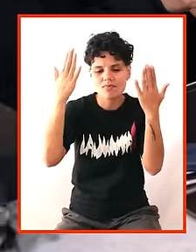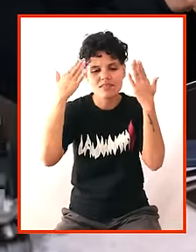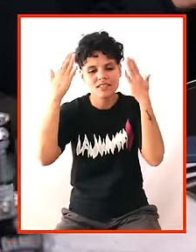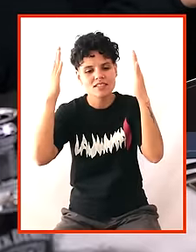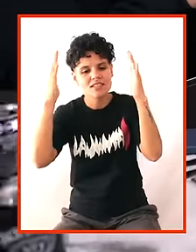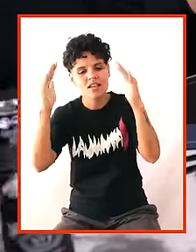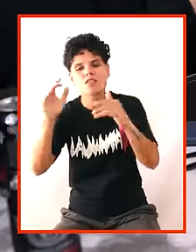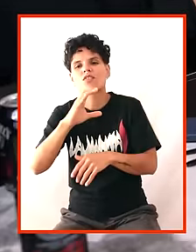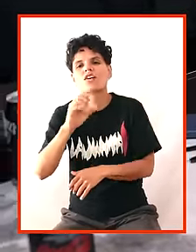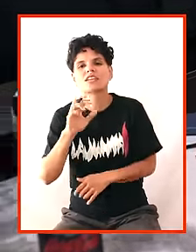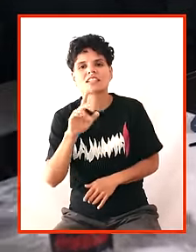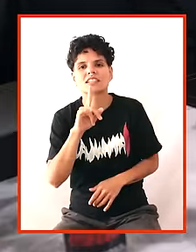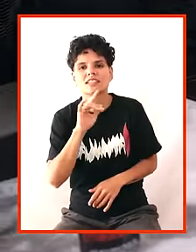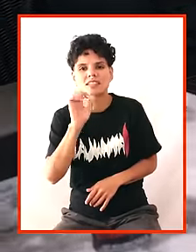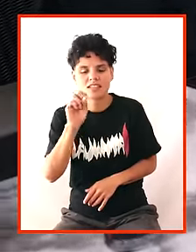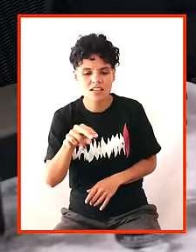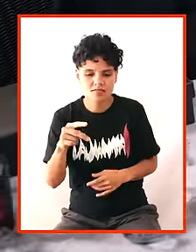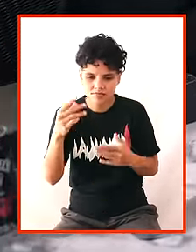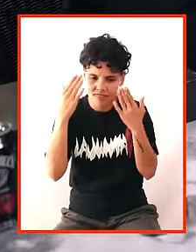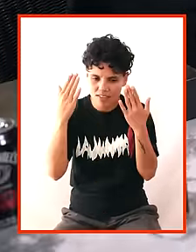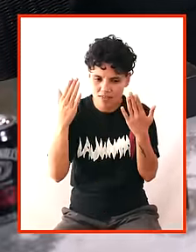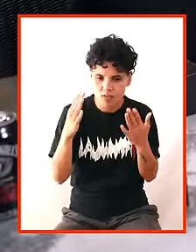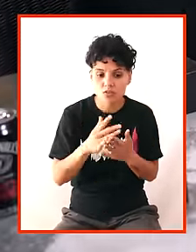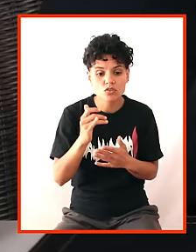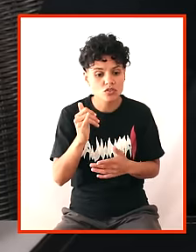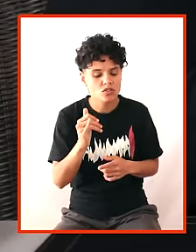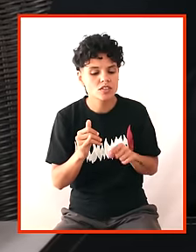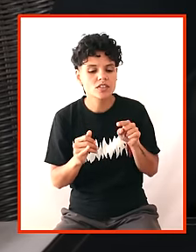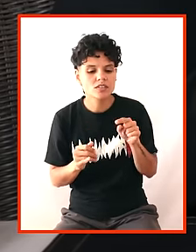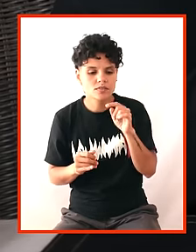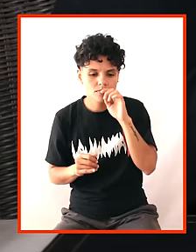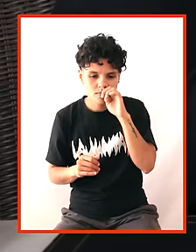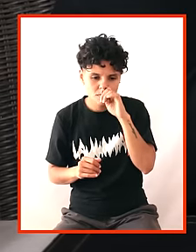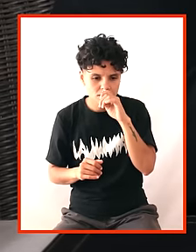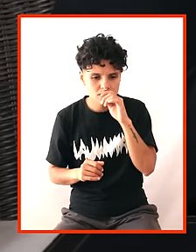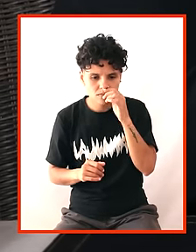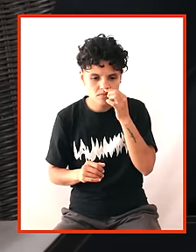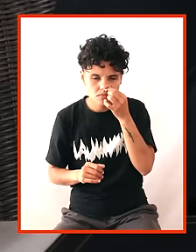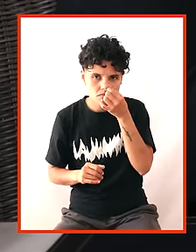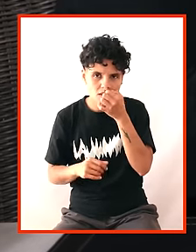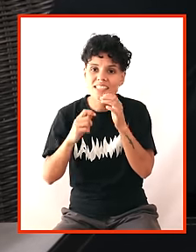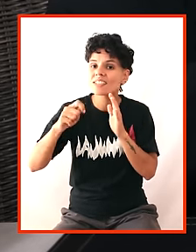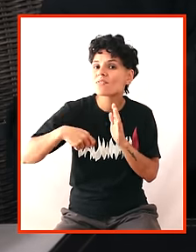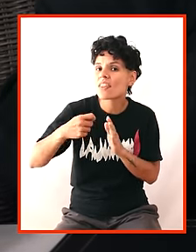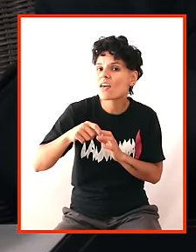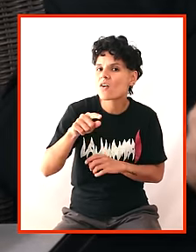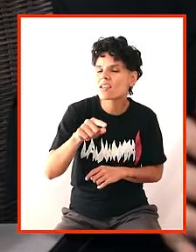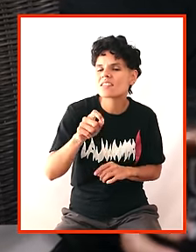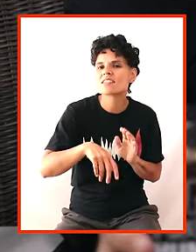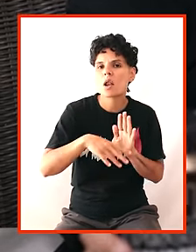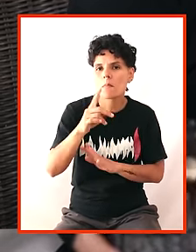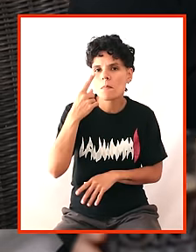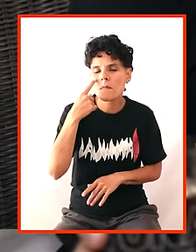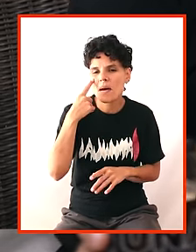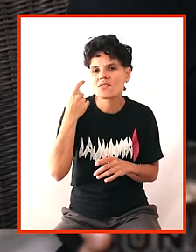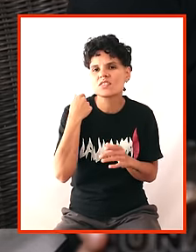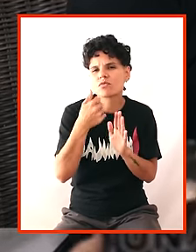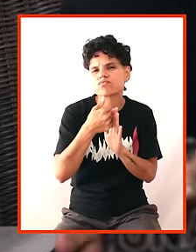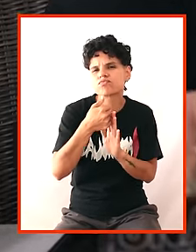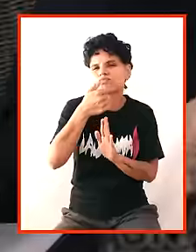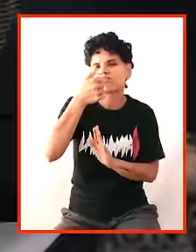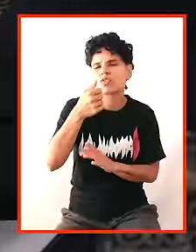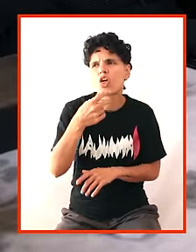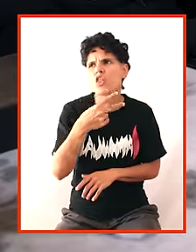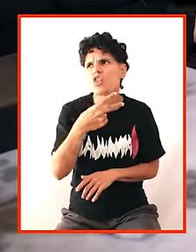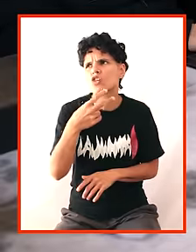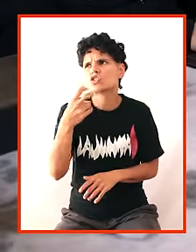Le mandamos un saludo a Cristian. Ese video icónico, ¿no? Sí, y de hecho, fíjate que es nuestro video más visto en YouTube. Tiene como más de 200